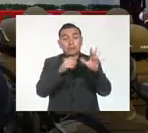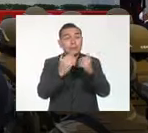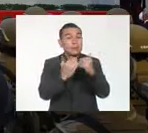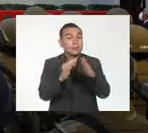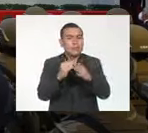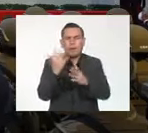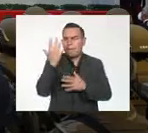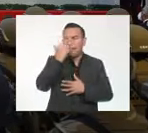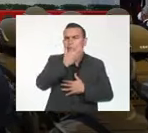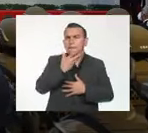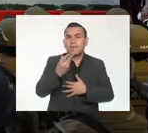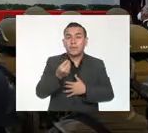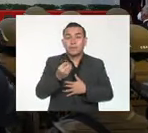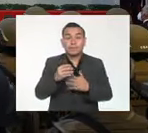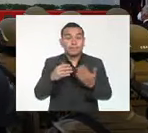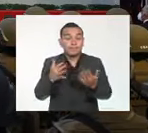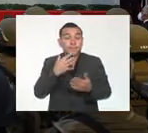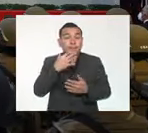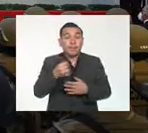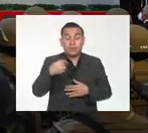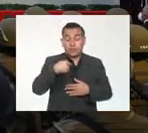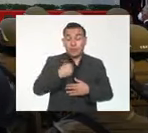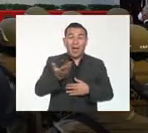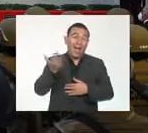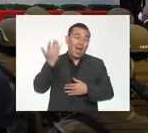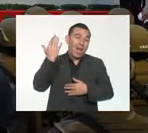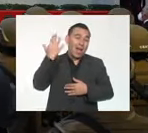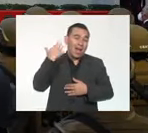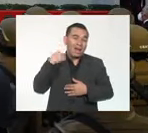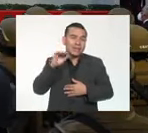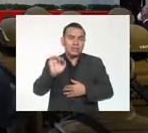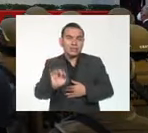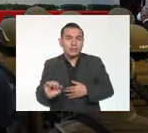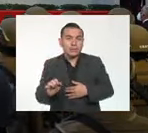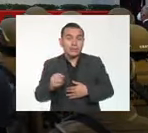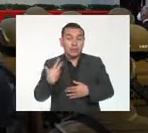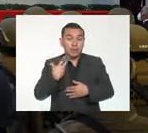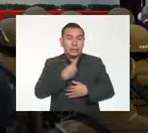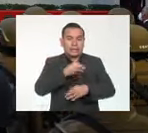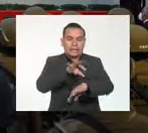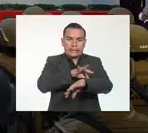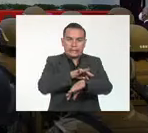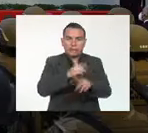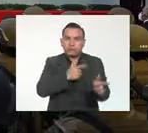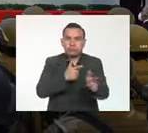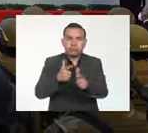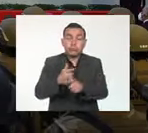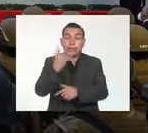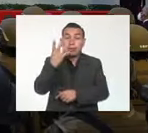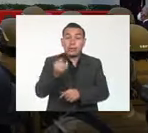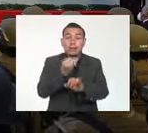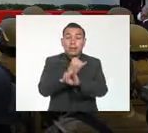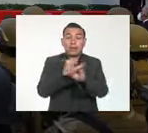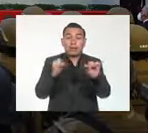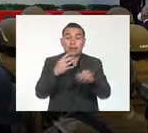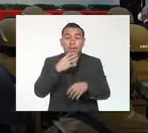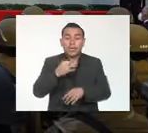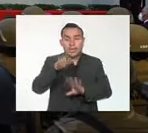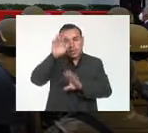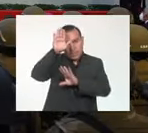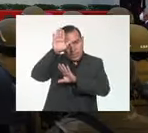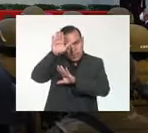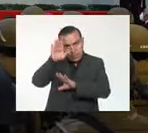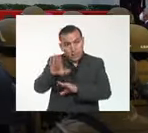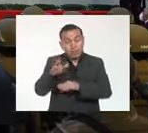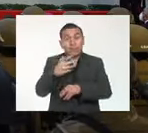bonito? Cuando yo estaba pequeño, y eso que vivíamos en guerra, recuerdo que el Día de la Independencia era un día que se respetaba,